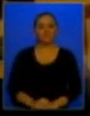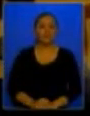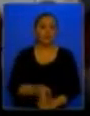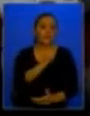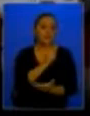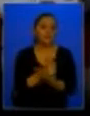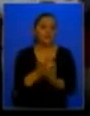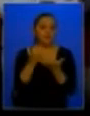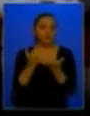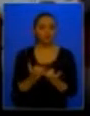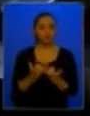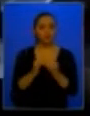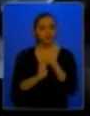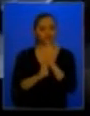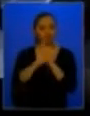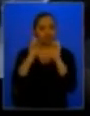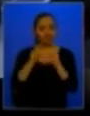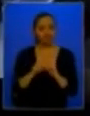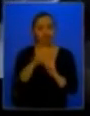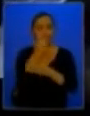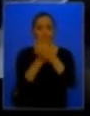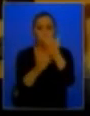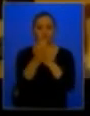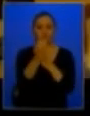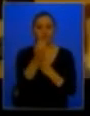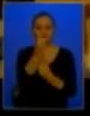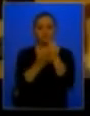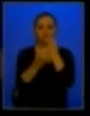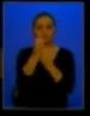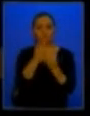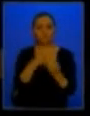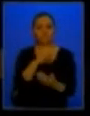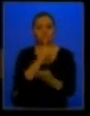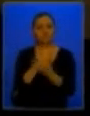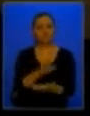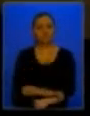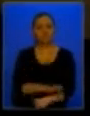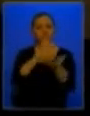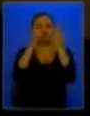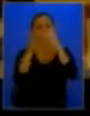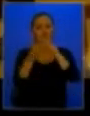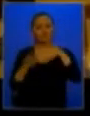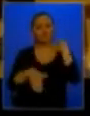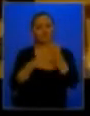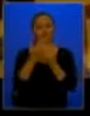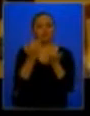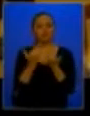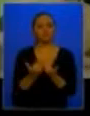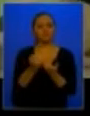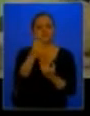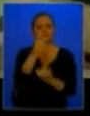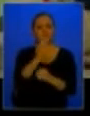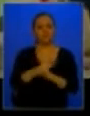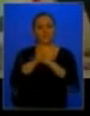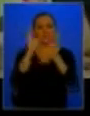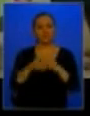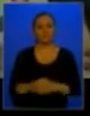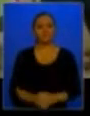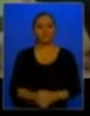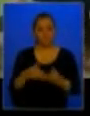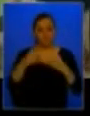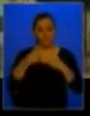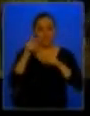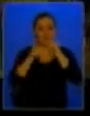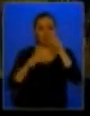tema hotelero, gastronómico. Vemos cambios. Aquí el cambio es evidente. Los habitantes de